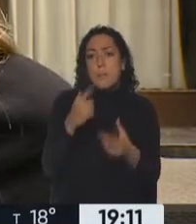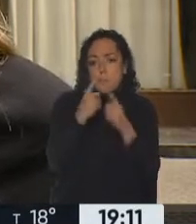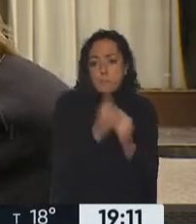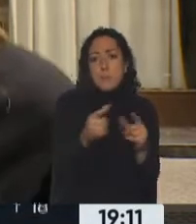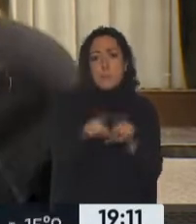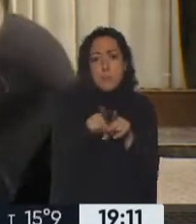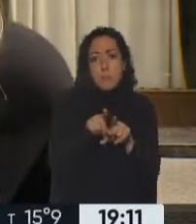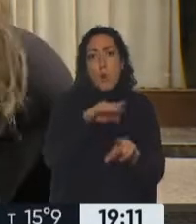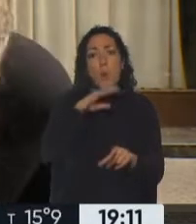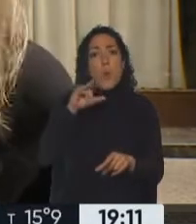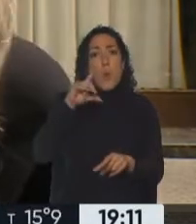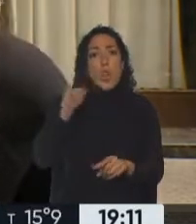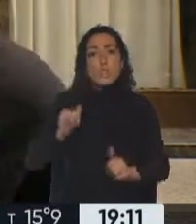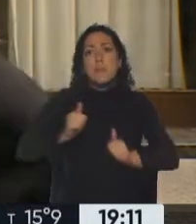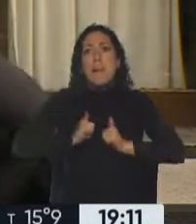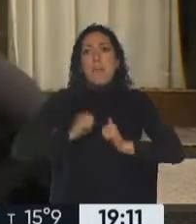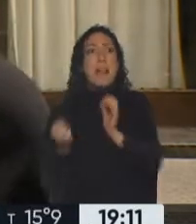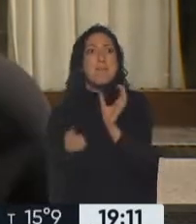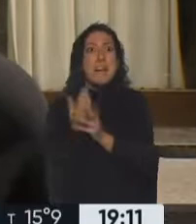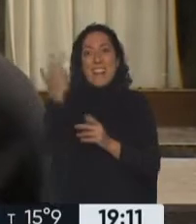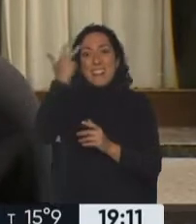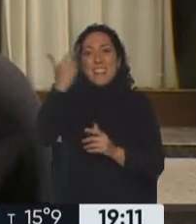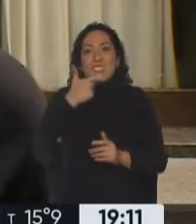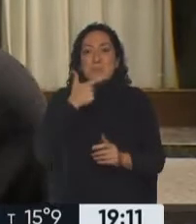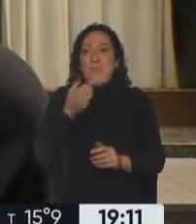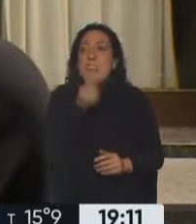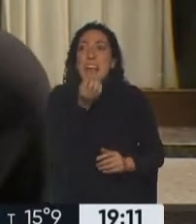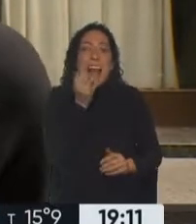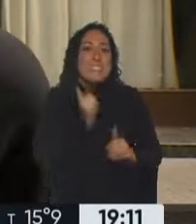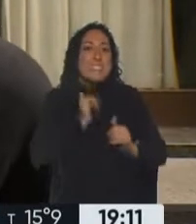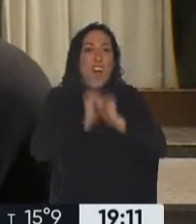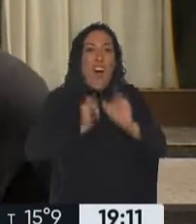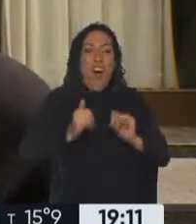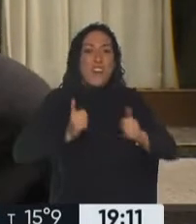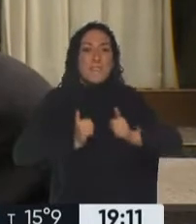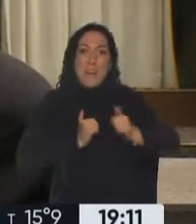a Julio, que lo esperamos aquella mañana del 18 de septiembre para que él